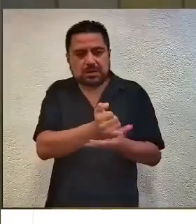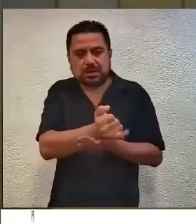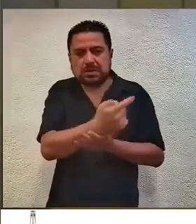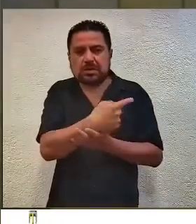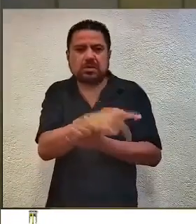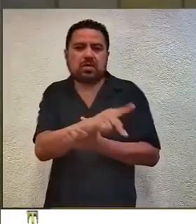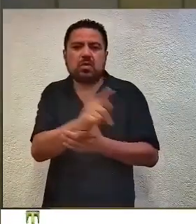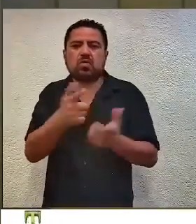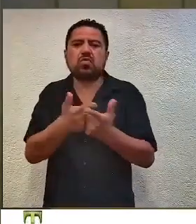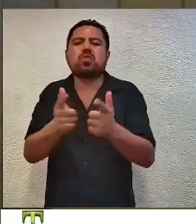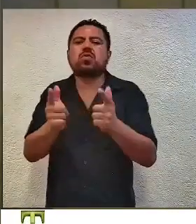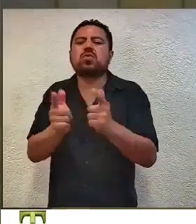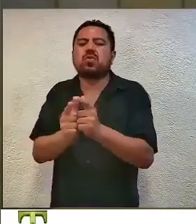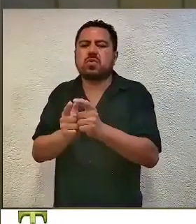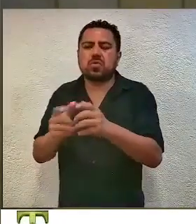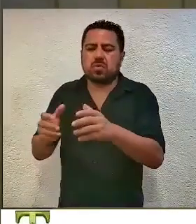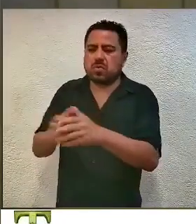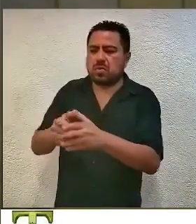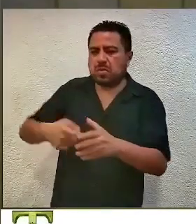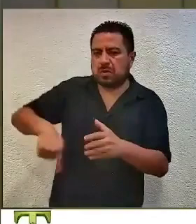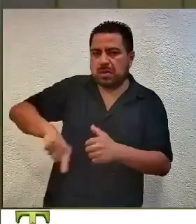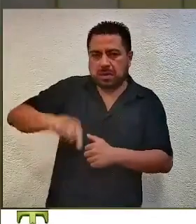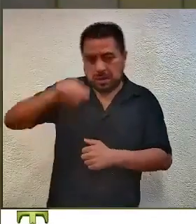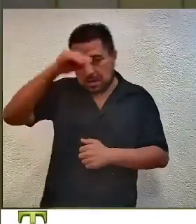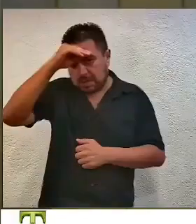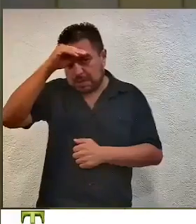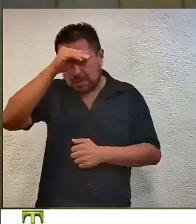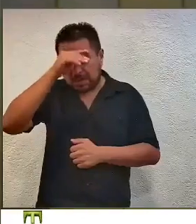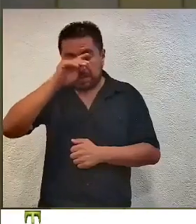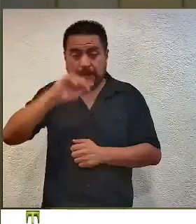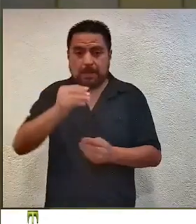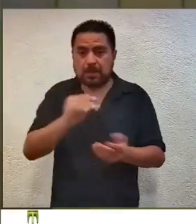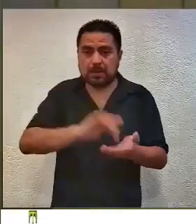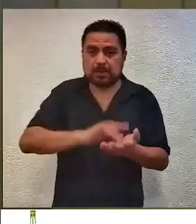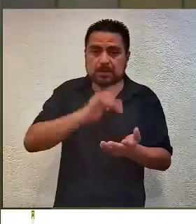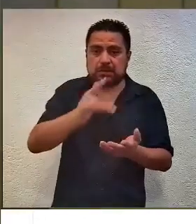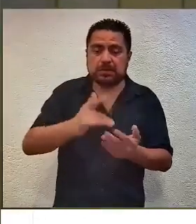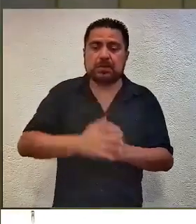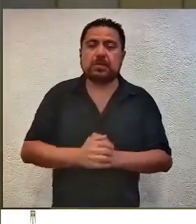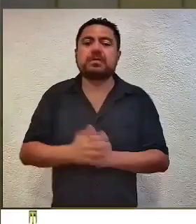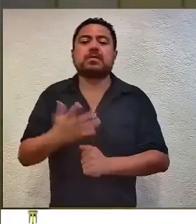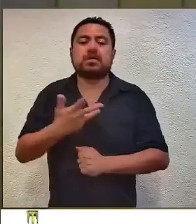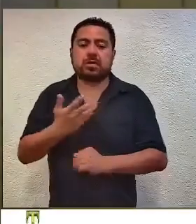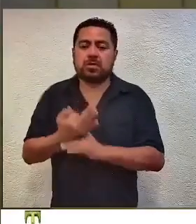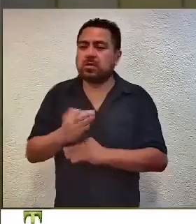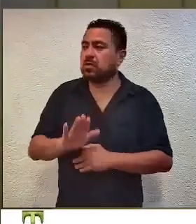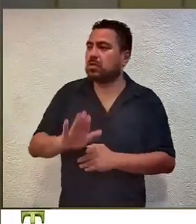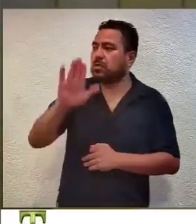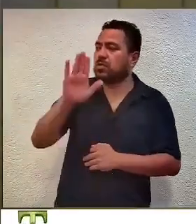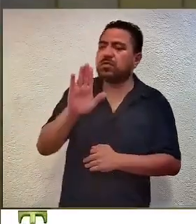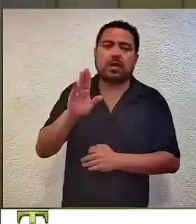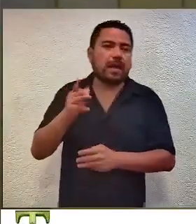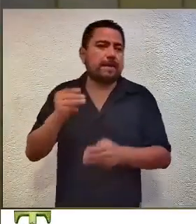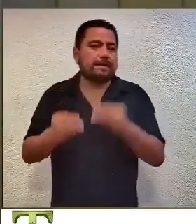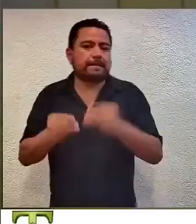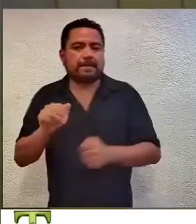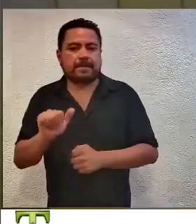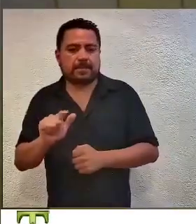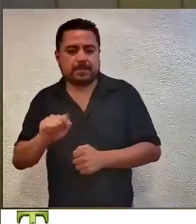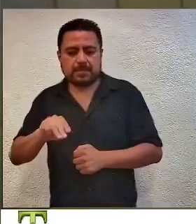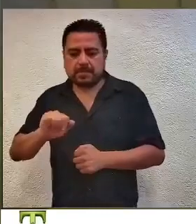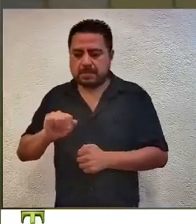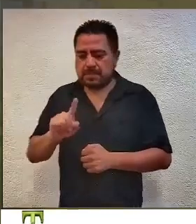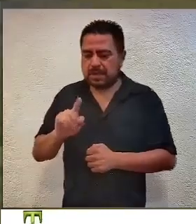del partido político y sus consideraciones al mismo. Muchas gracias. Tiene el uso de la voz la magistrada Alma Delia Eugenio